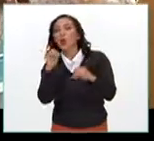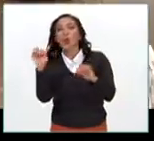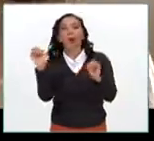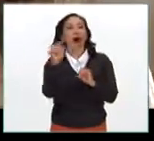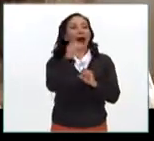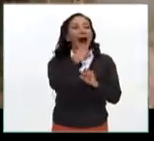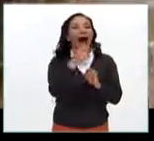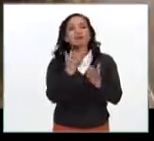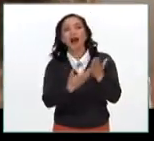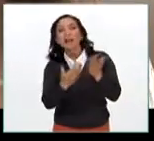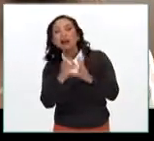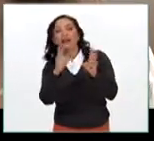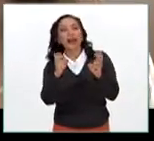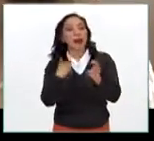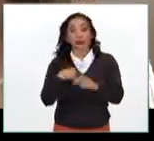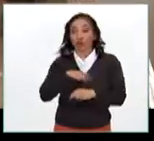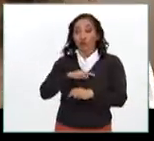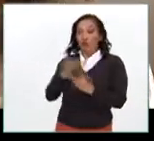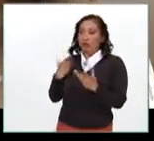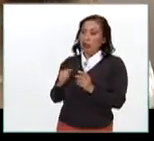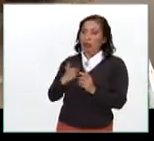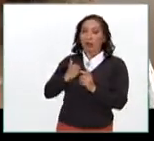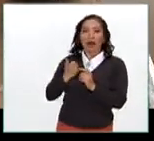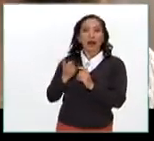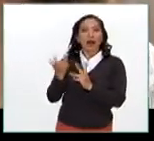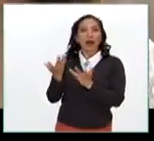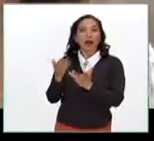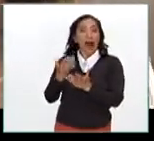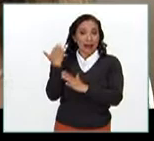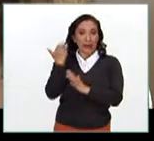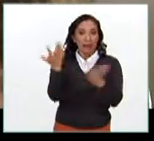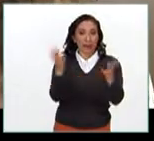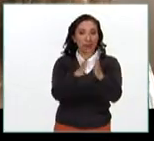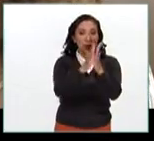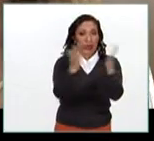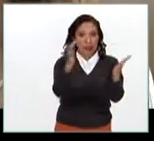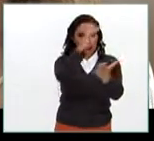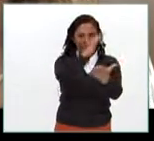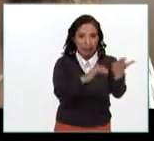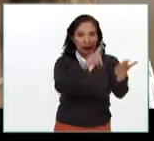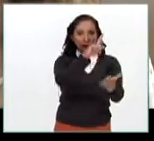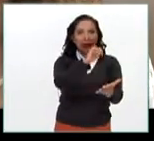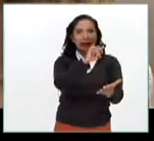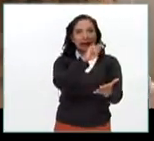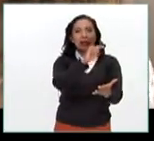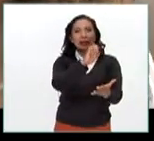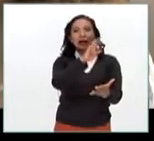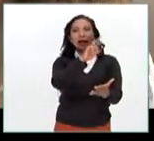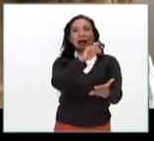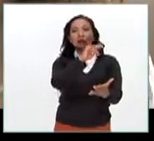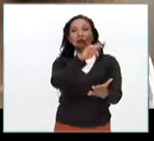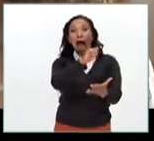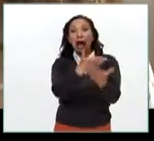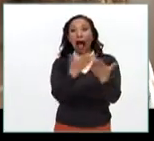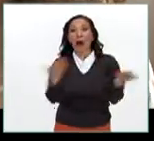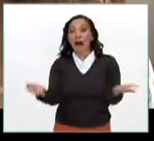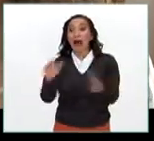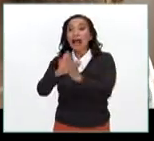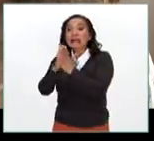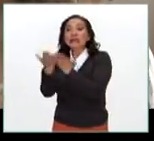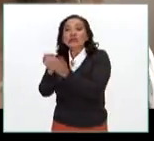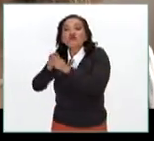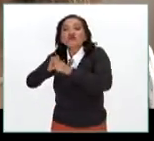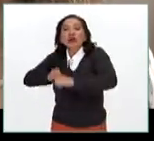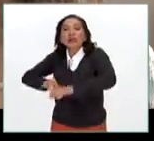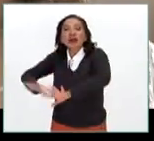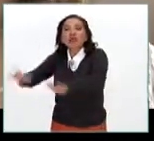nos está haciendo? Entonces, por ejemplo, antes que solo hacíamos literatura, ahora también empezamos a hacer libros